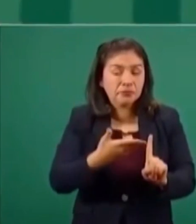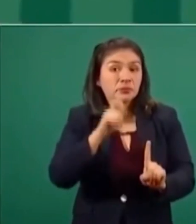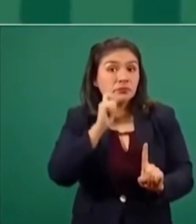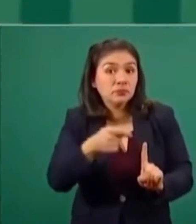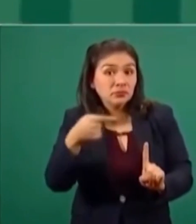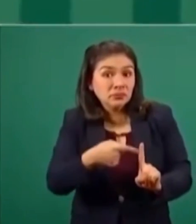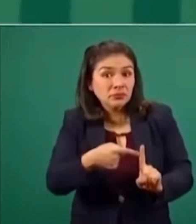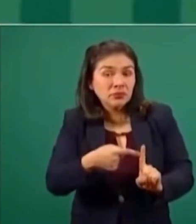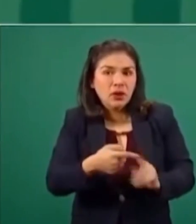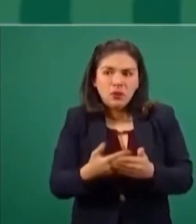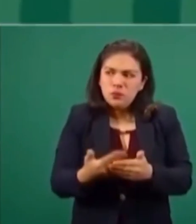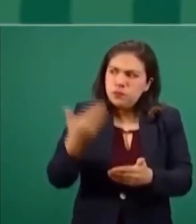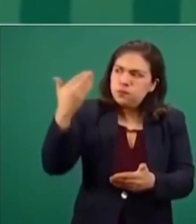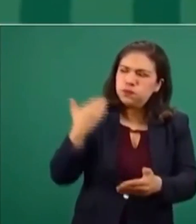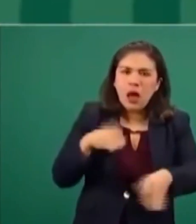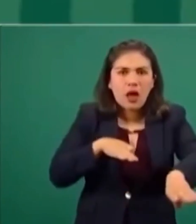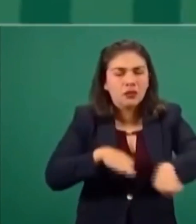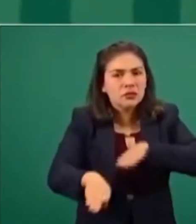estado trabajando bastante,